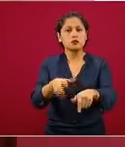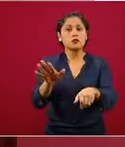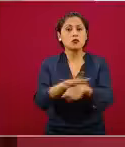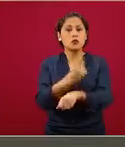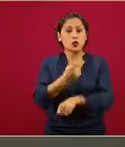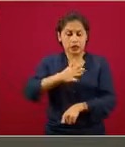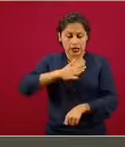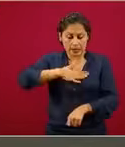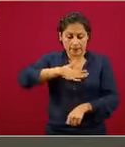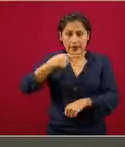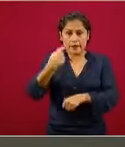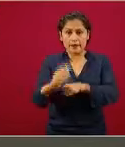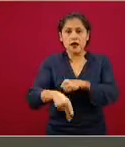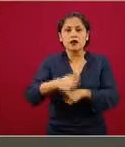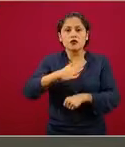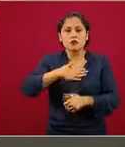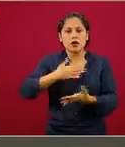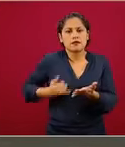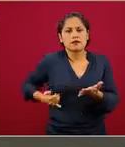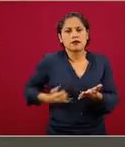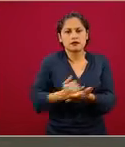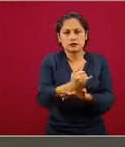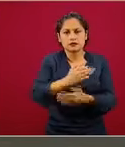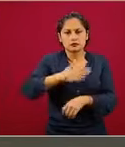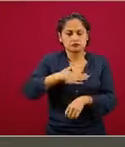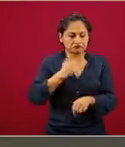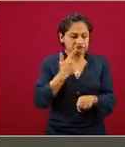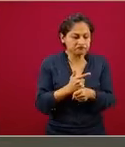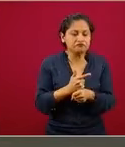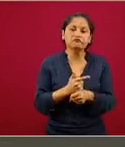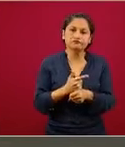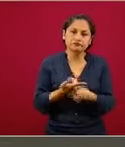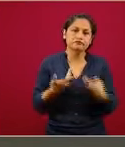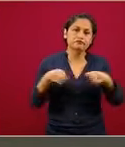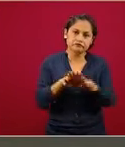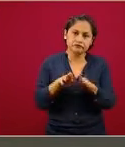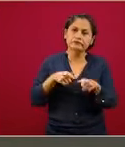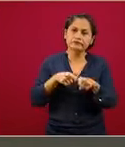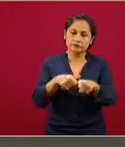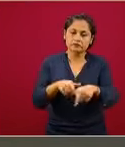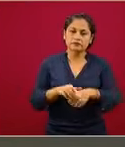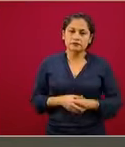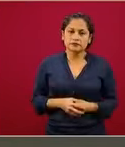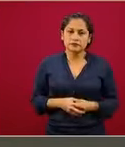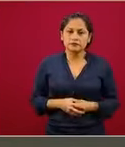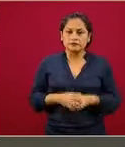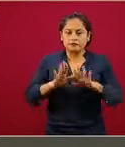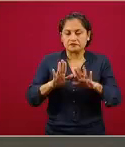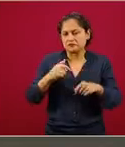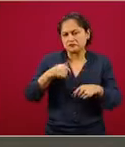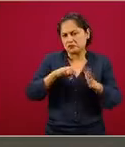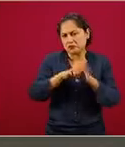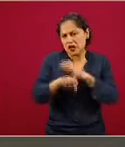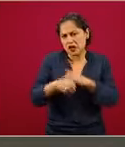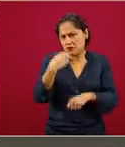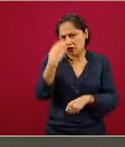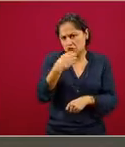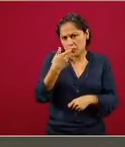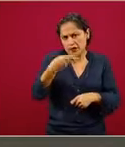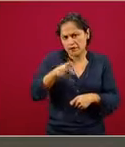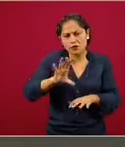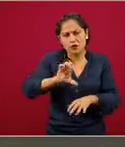esta es la condición que decido que se conserven cerradas, ¿no? O puse el ejemplo de escuelas, pero para cualquiera de las